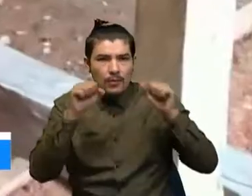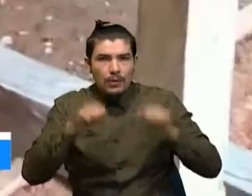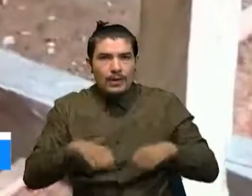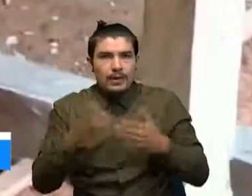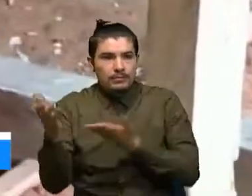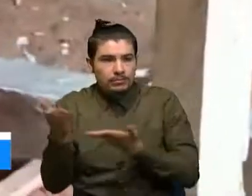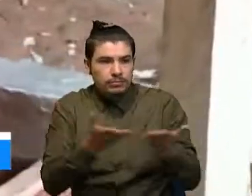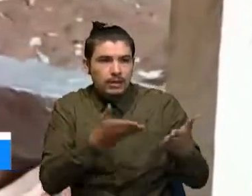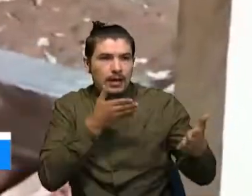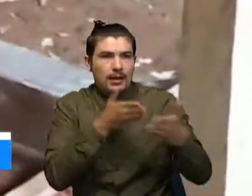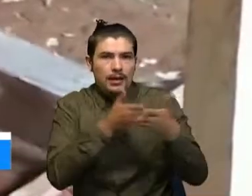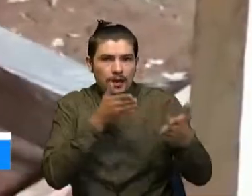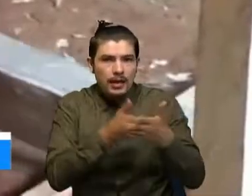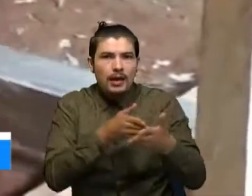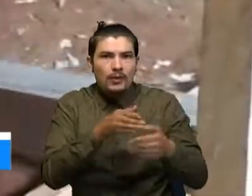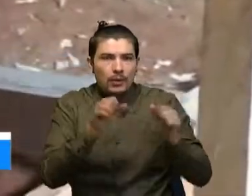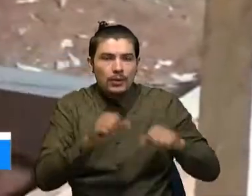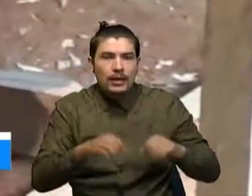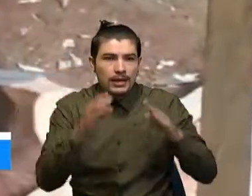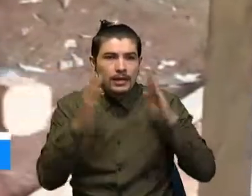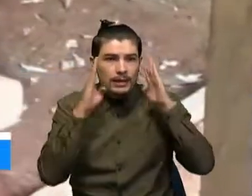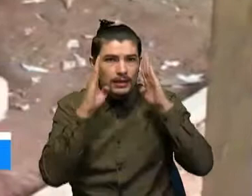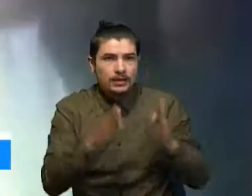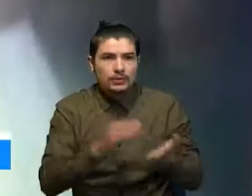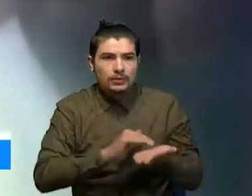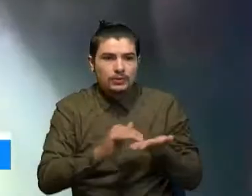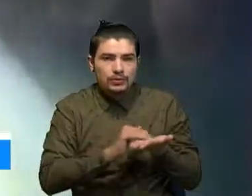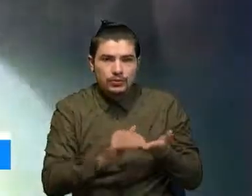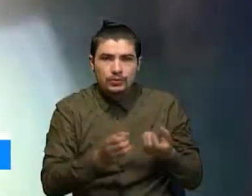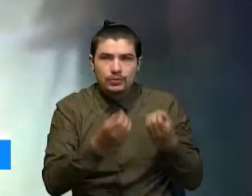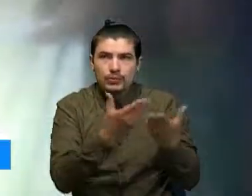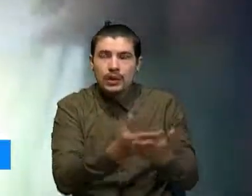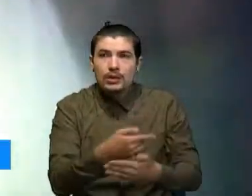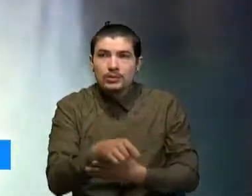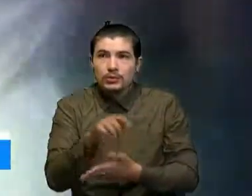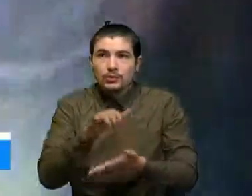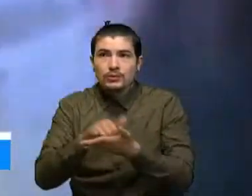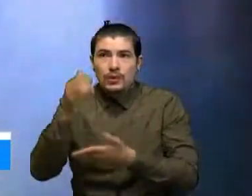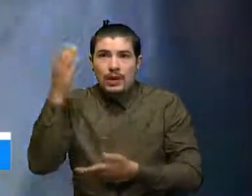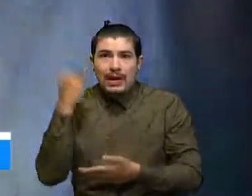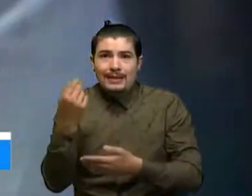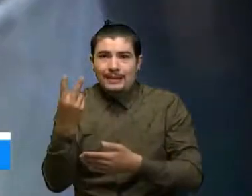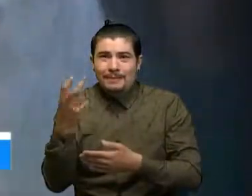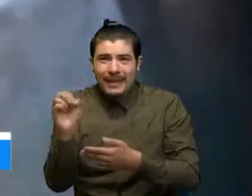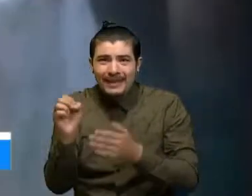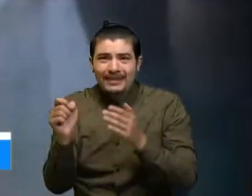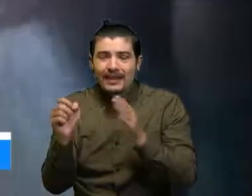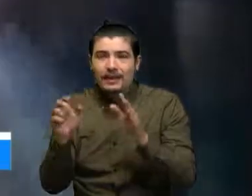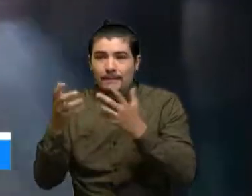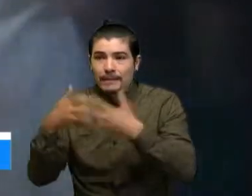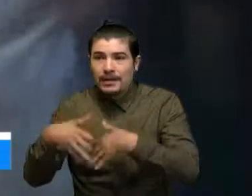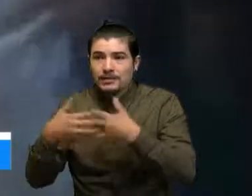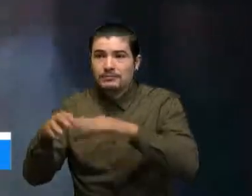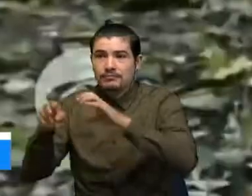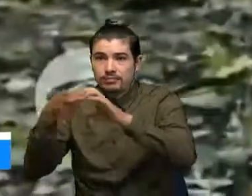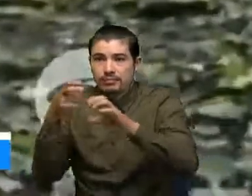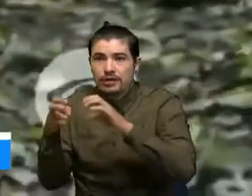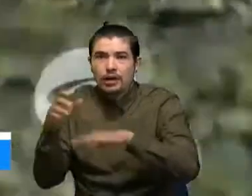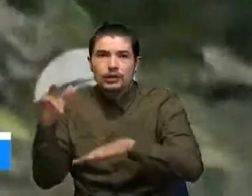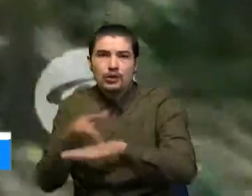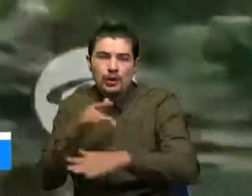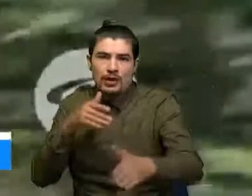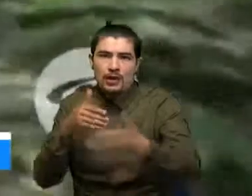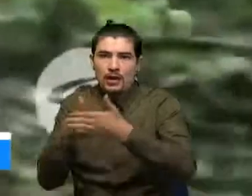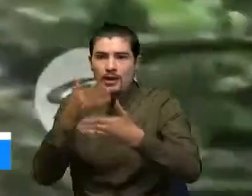denuncias. Recordemos que a mediados del mes de febrero fueron cerradas forzosamente una veintena de minas productoras de carbón por presiones de las disidencias del EPL